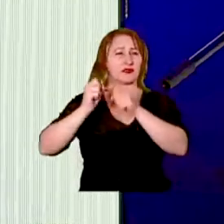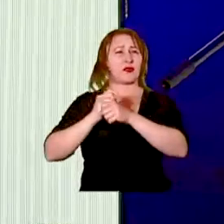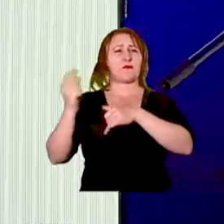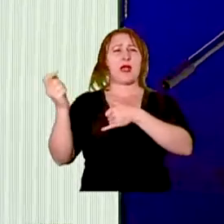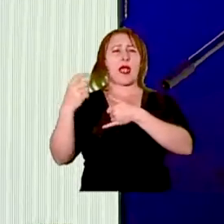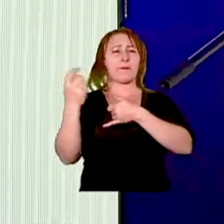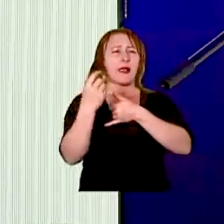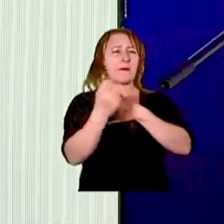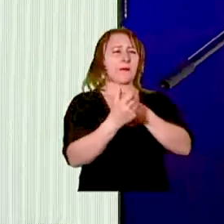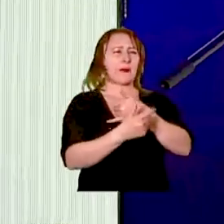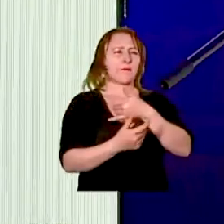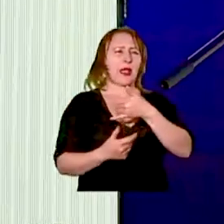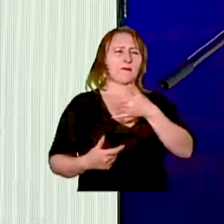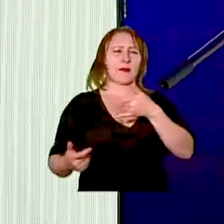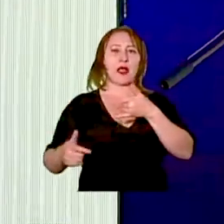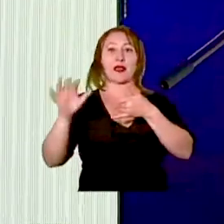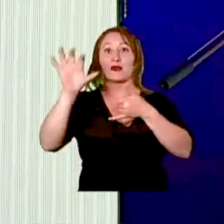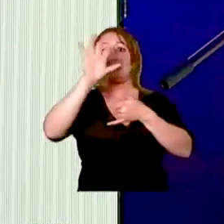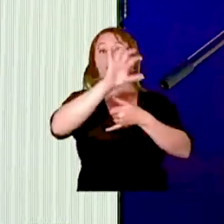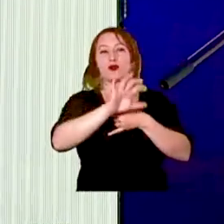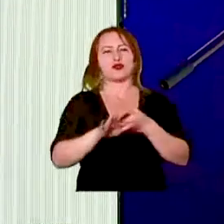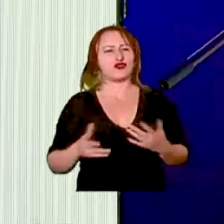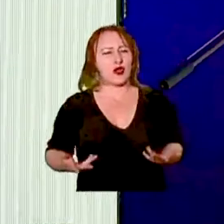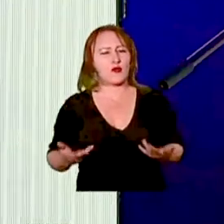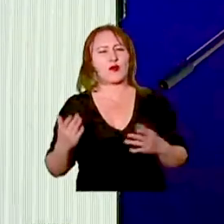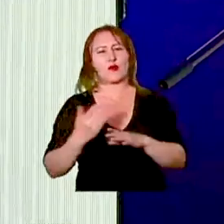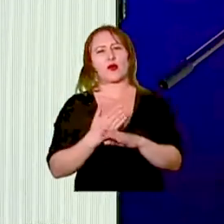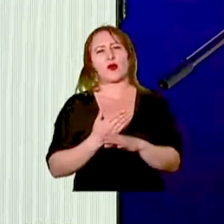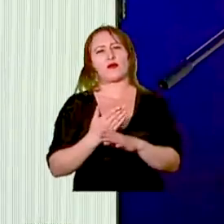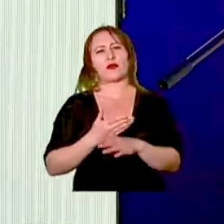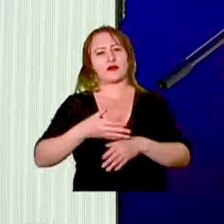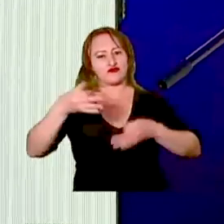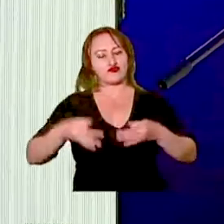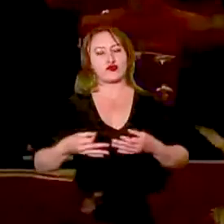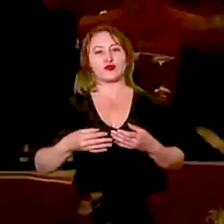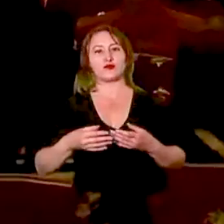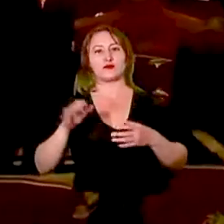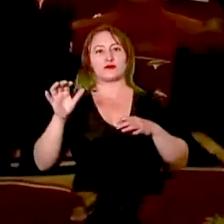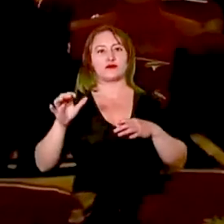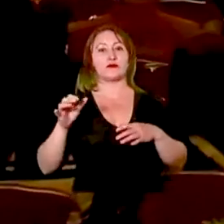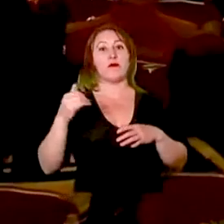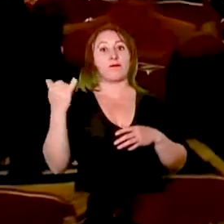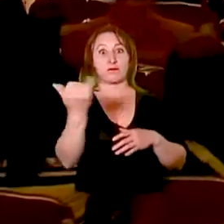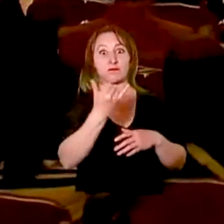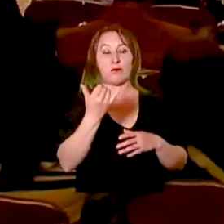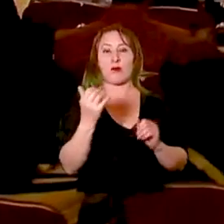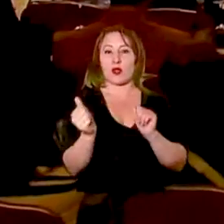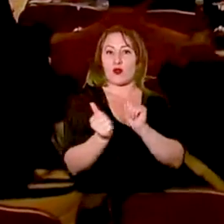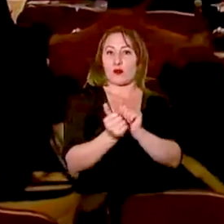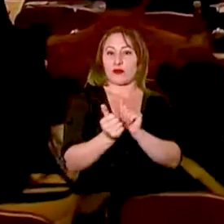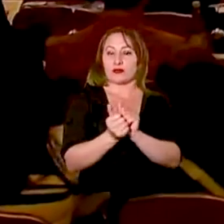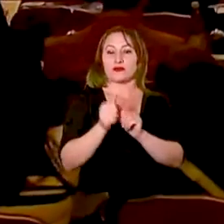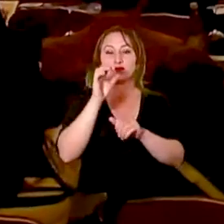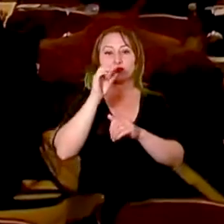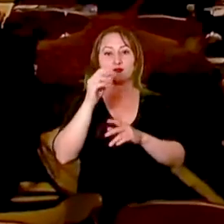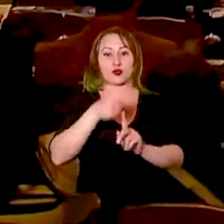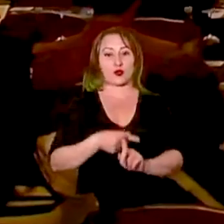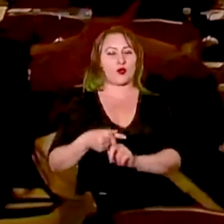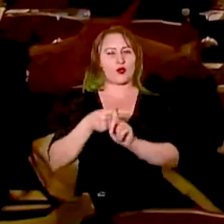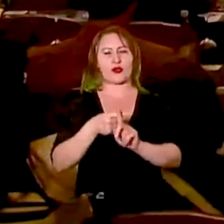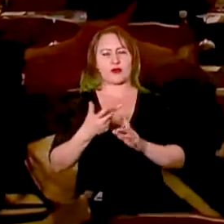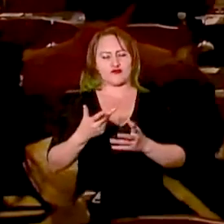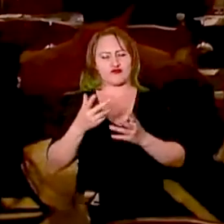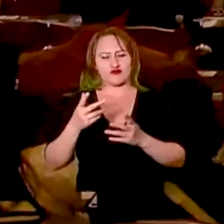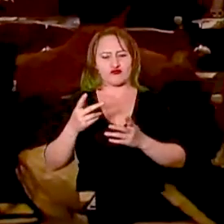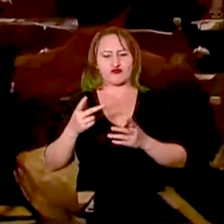y en las regiones, verificando las problemáticas propias de esos sectores, acompañando a nuestras procuradurías, reforzando el trabajo y